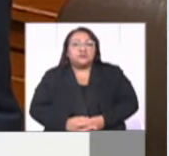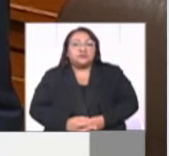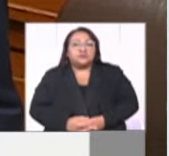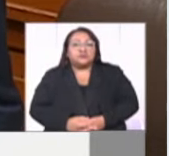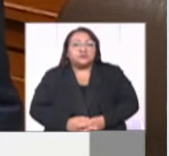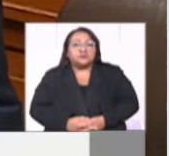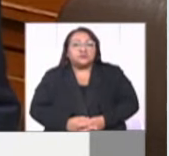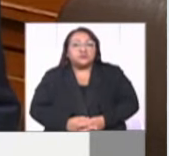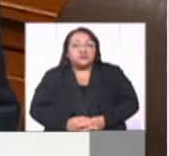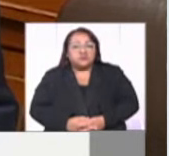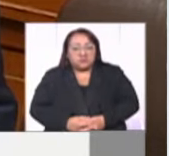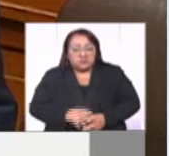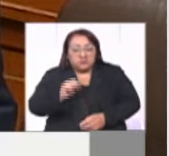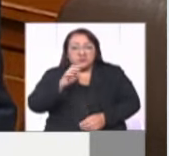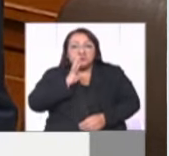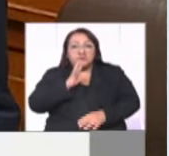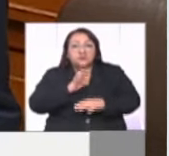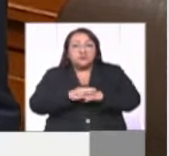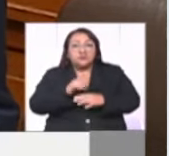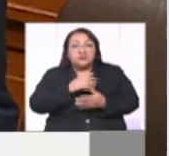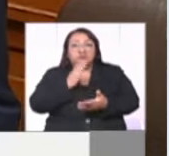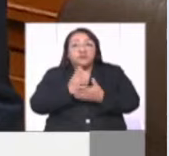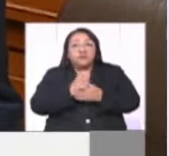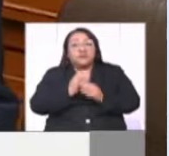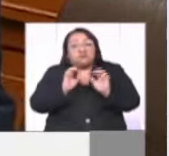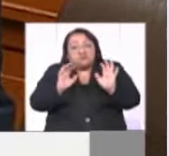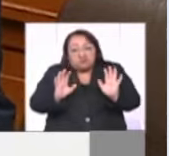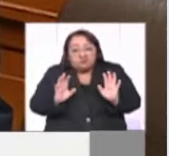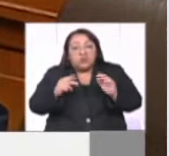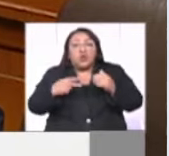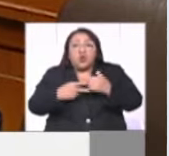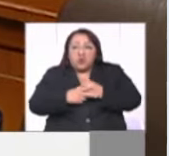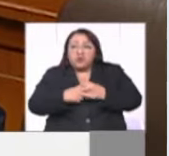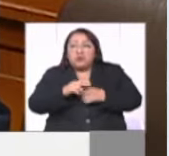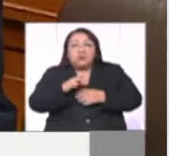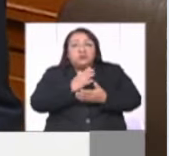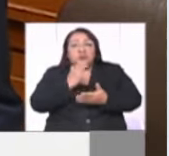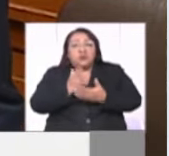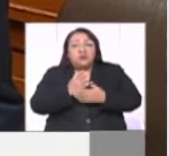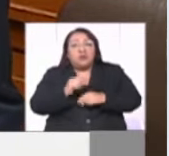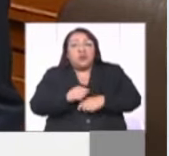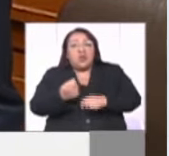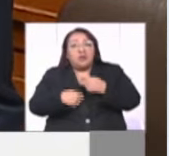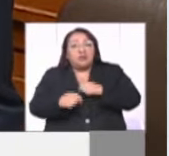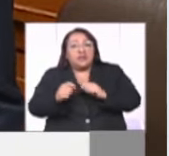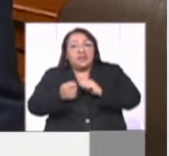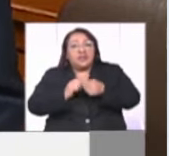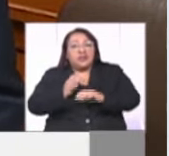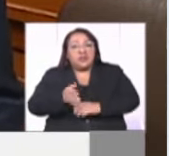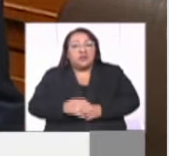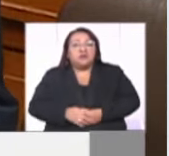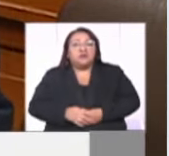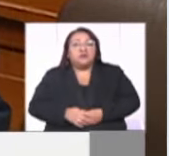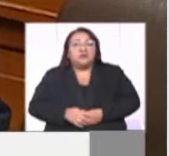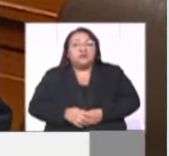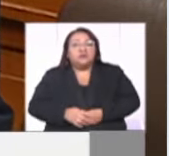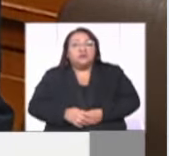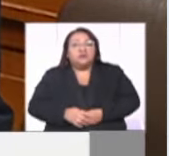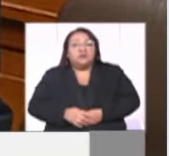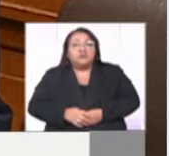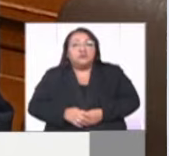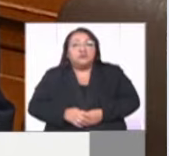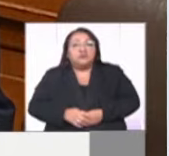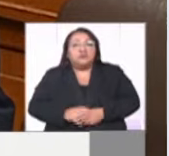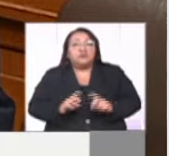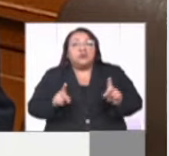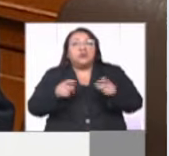Si hablamos de ruleteo, muy bien, cortemos ese ruleteo con la venta de tickets desde una plataforma electrónica,